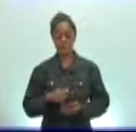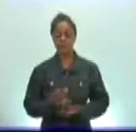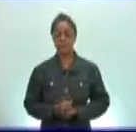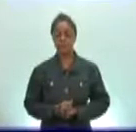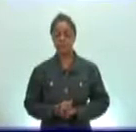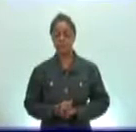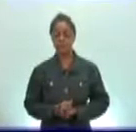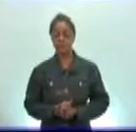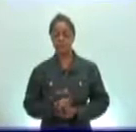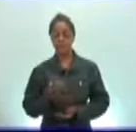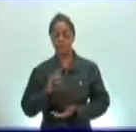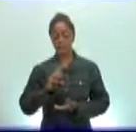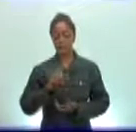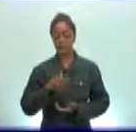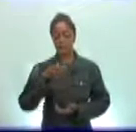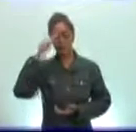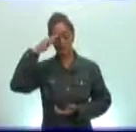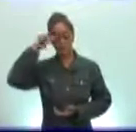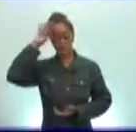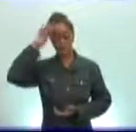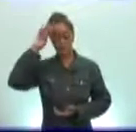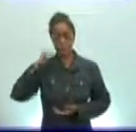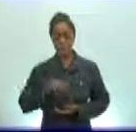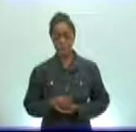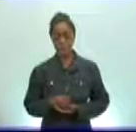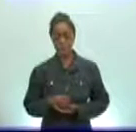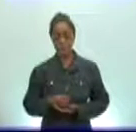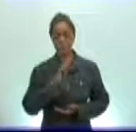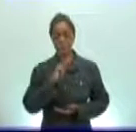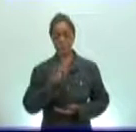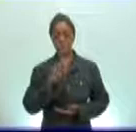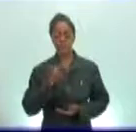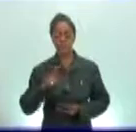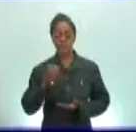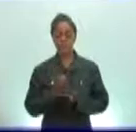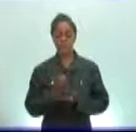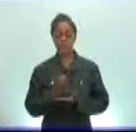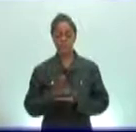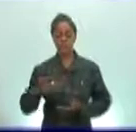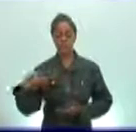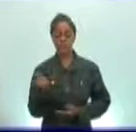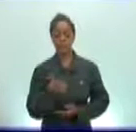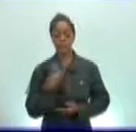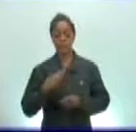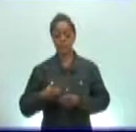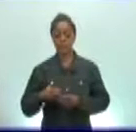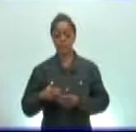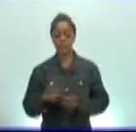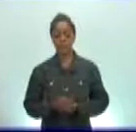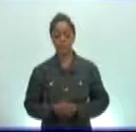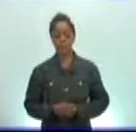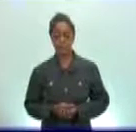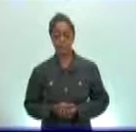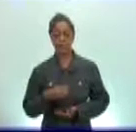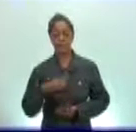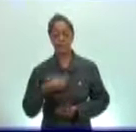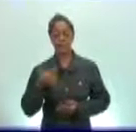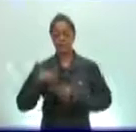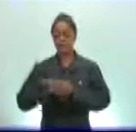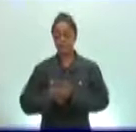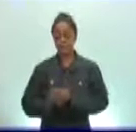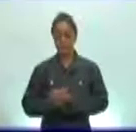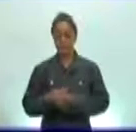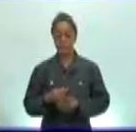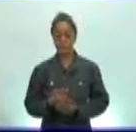la Enciclopedia Cubana, el software educativo Nuestra Historia, y si quieren